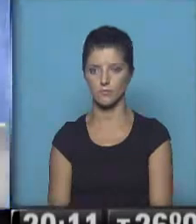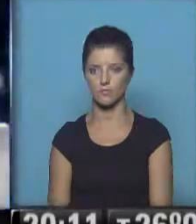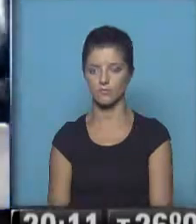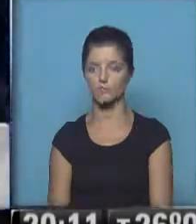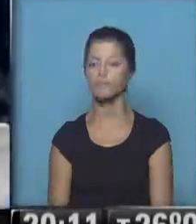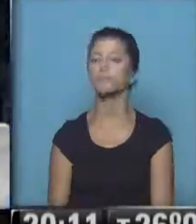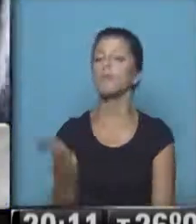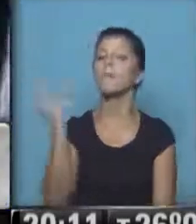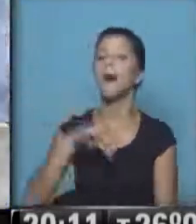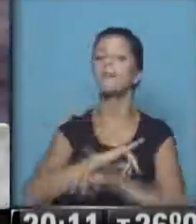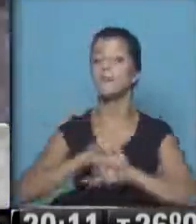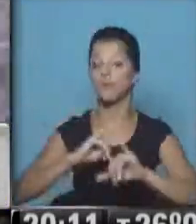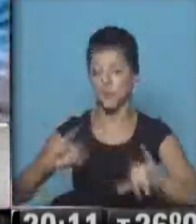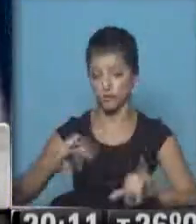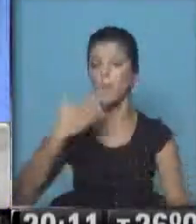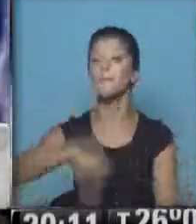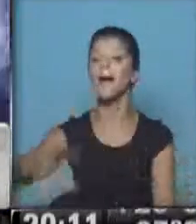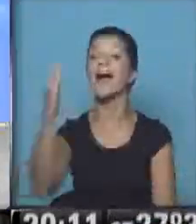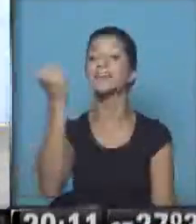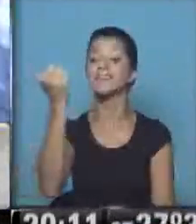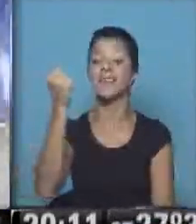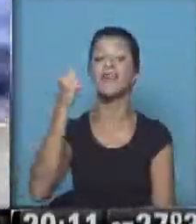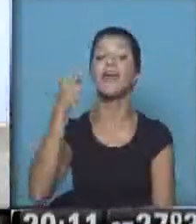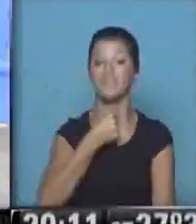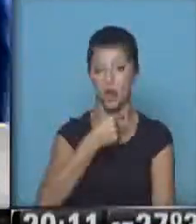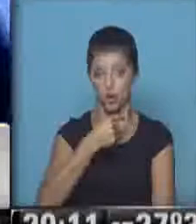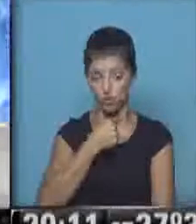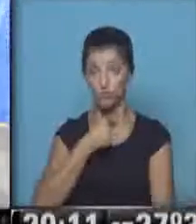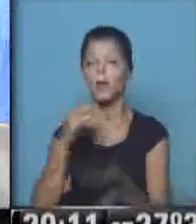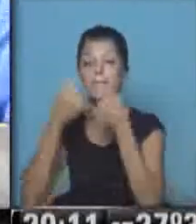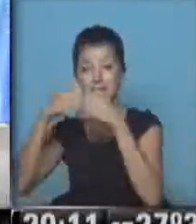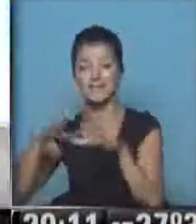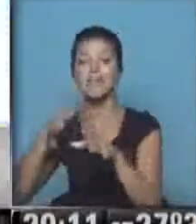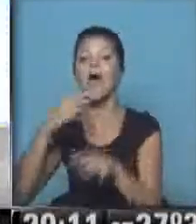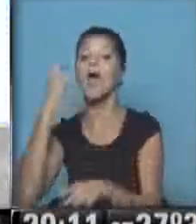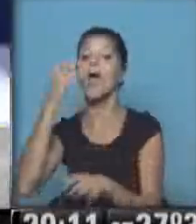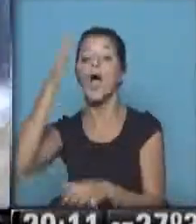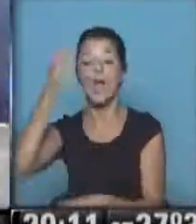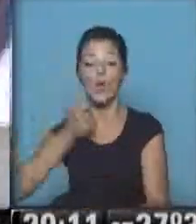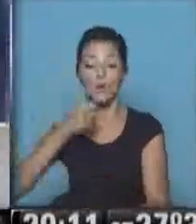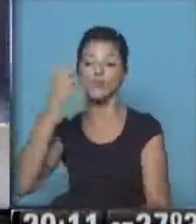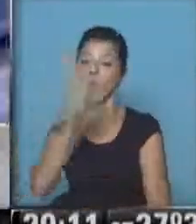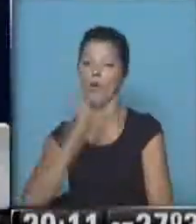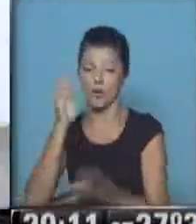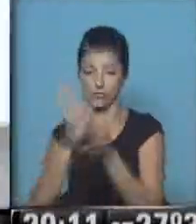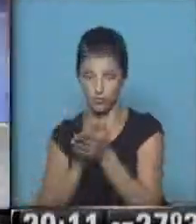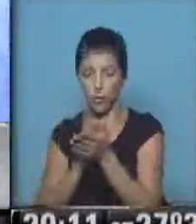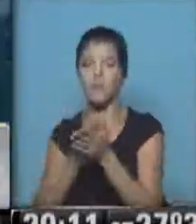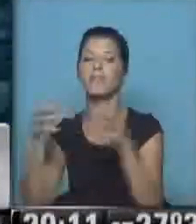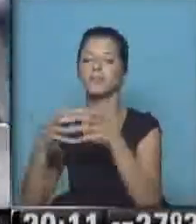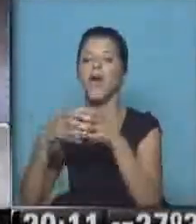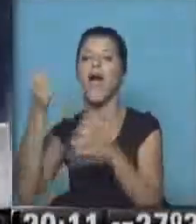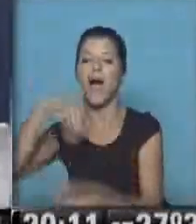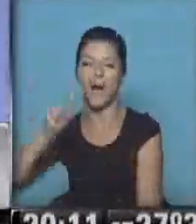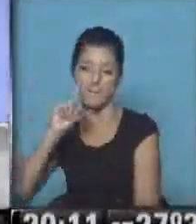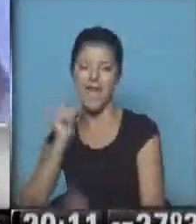Más información fijan para el 6 de agosto la fecha de inicio del juicio oral por el encubrimiento del atentado a la sede de la AMIA. Lo dispuso el Tribunal